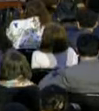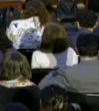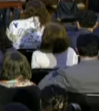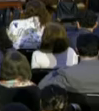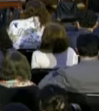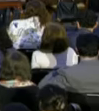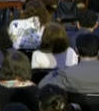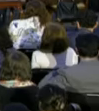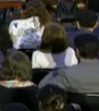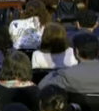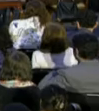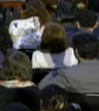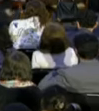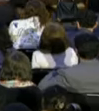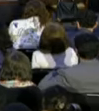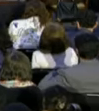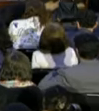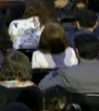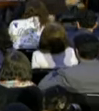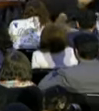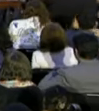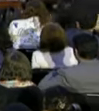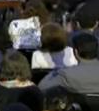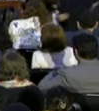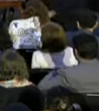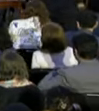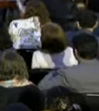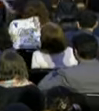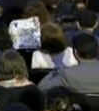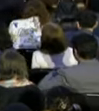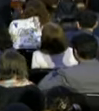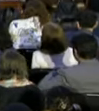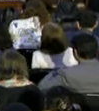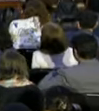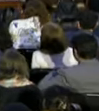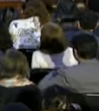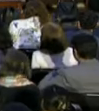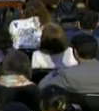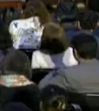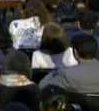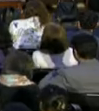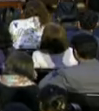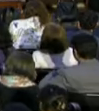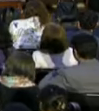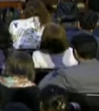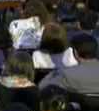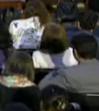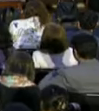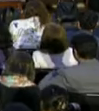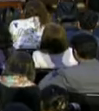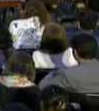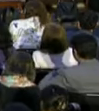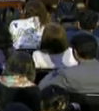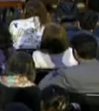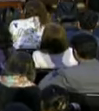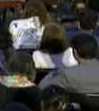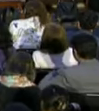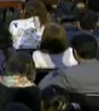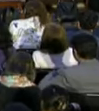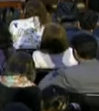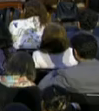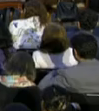civil. Dicho esto, yo no quisiera cerrar al agradecer la amabilidad